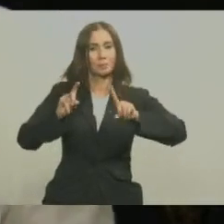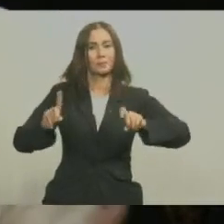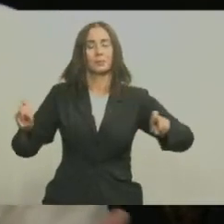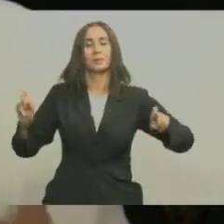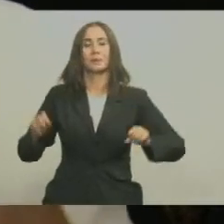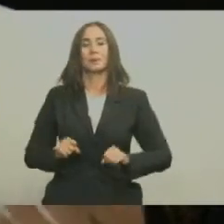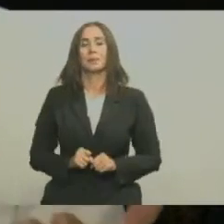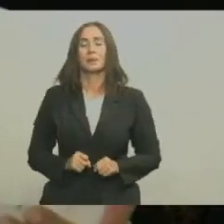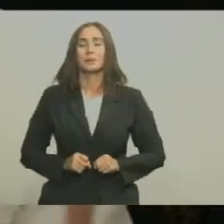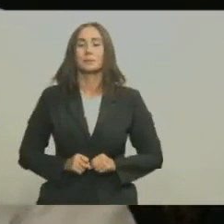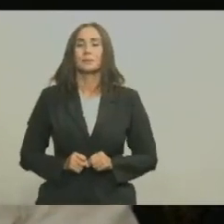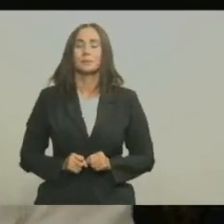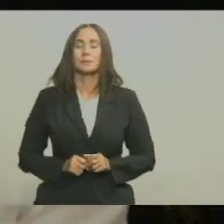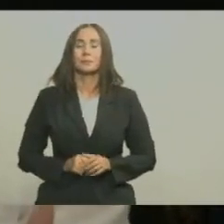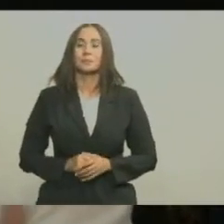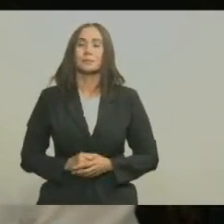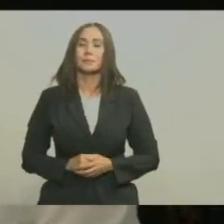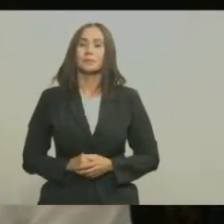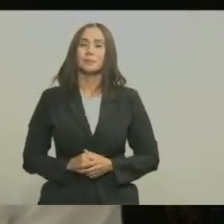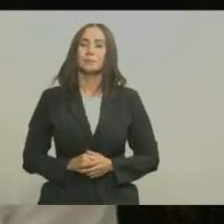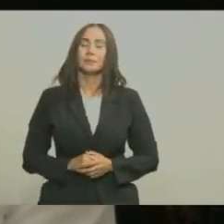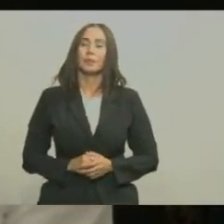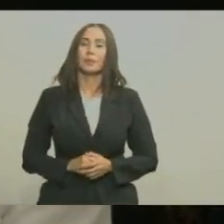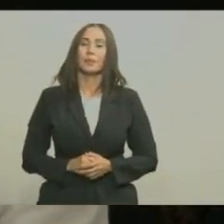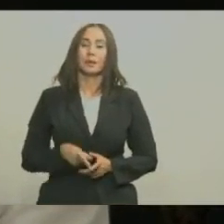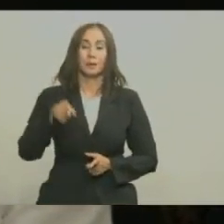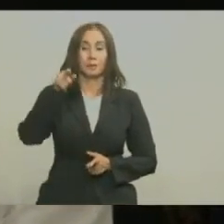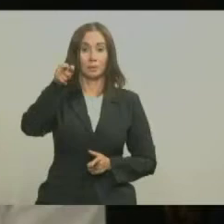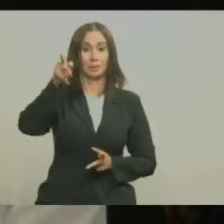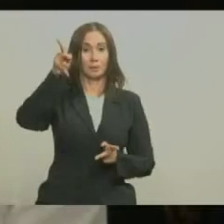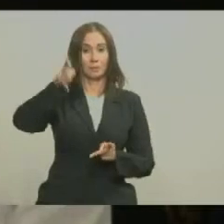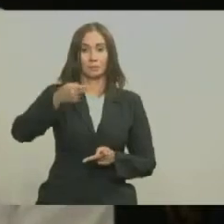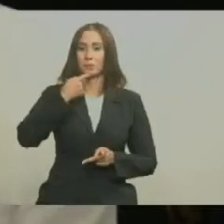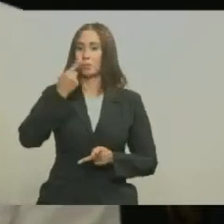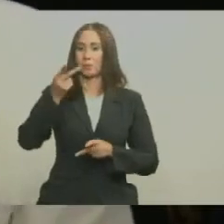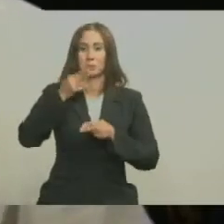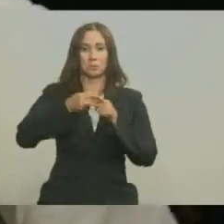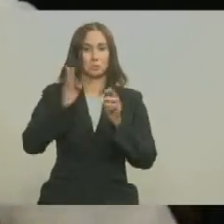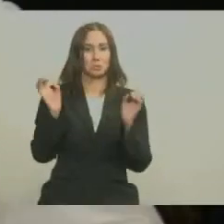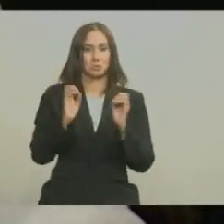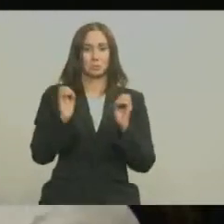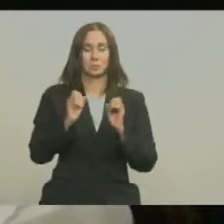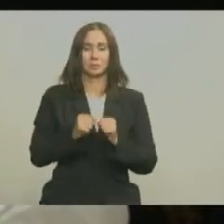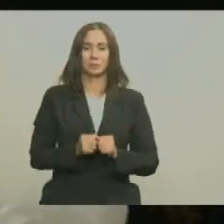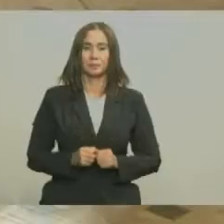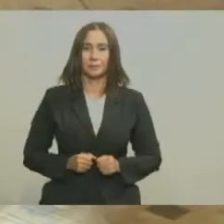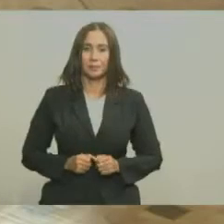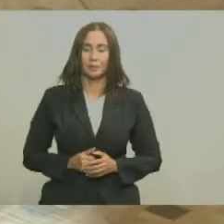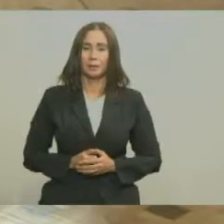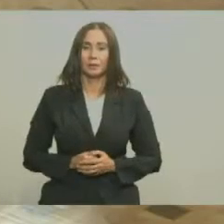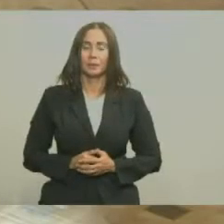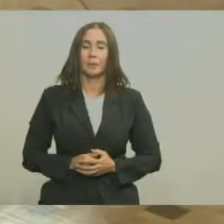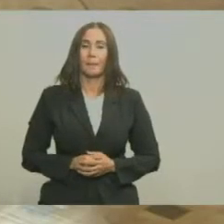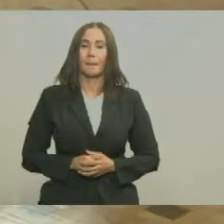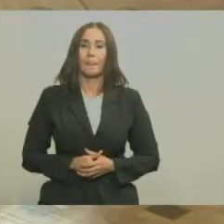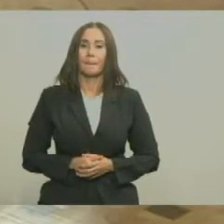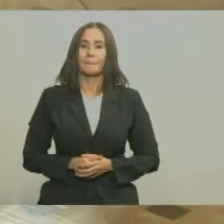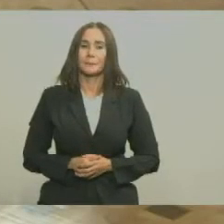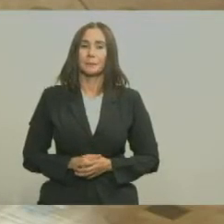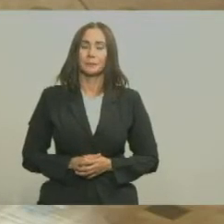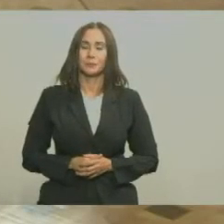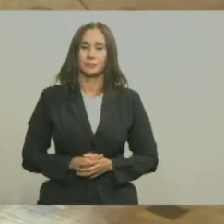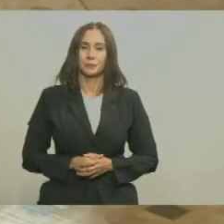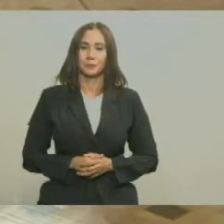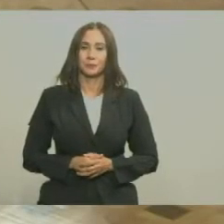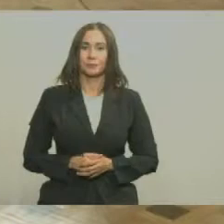estamos, sin embargo, no ha querido revelar nombres. Bueno, buenas tardes, señor presidente. En esos casos,